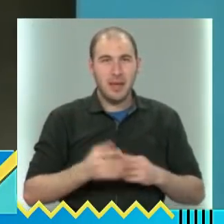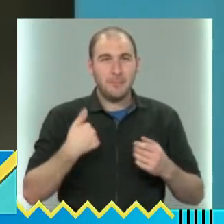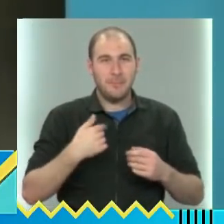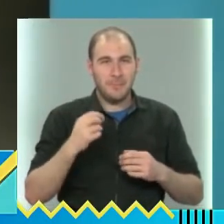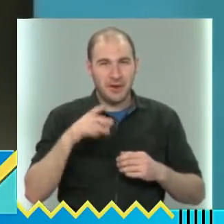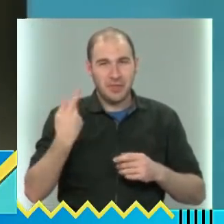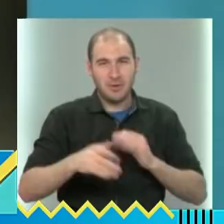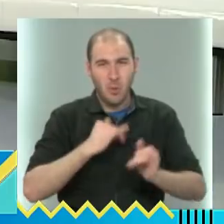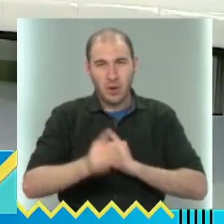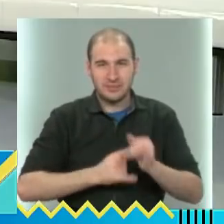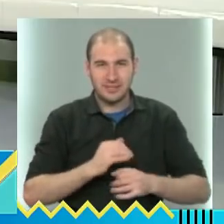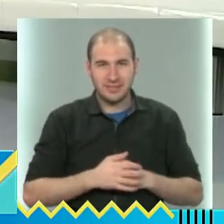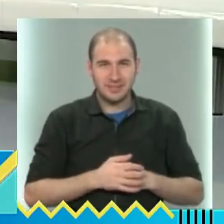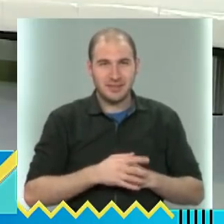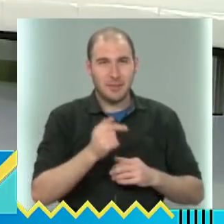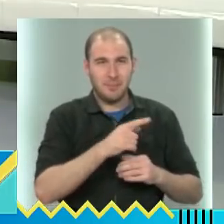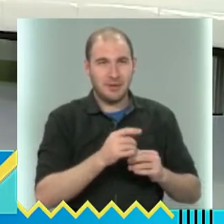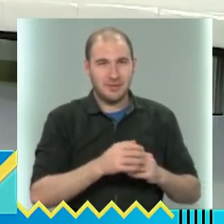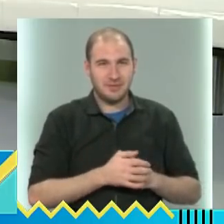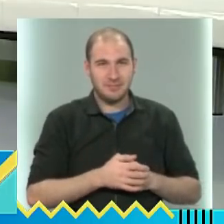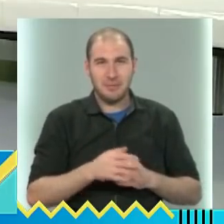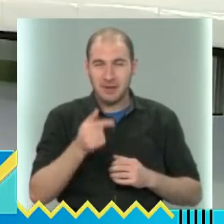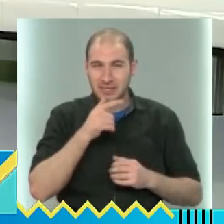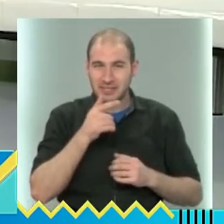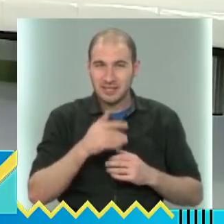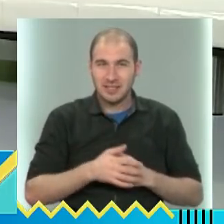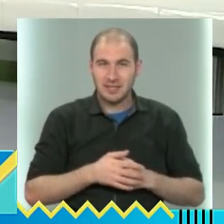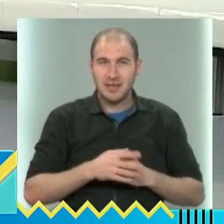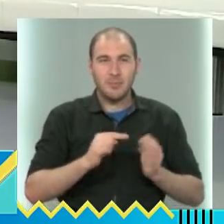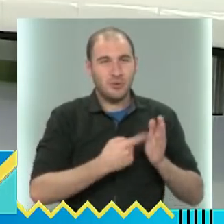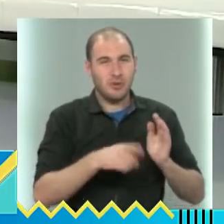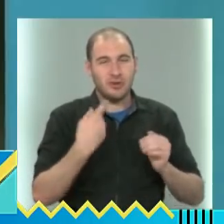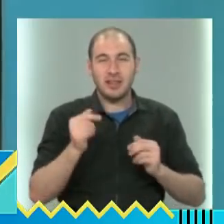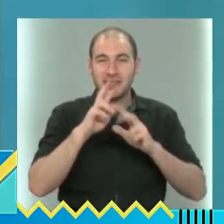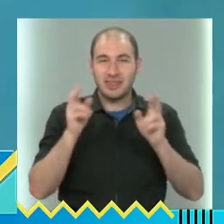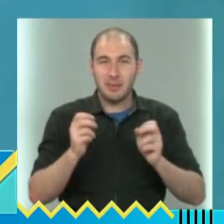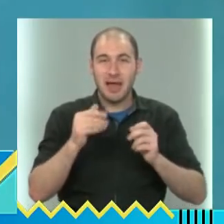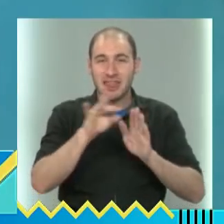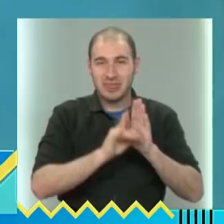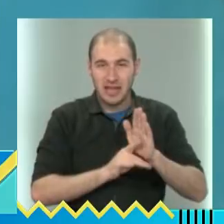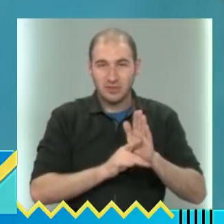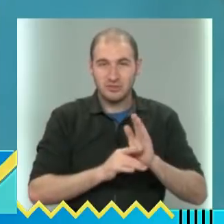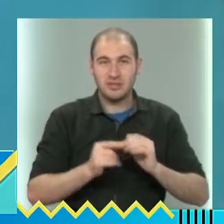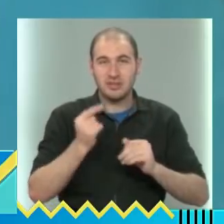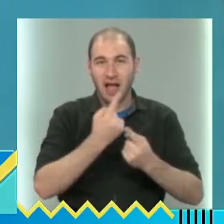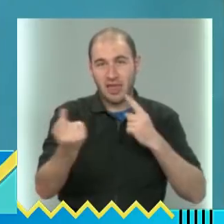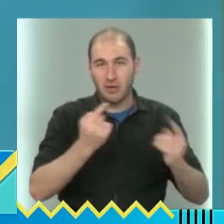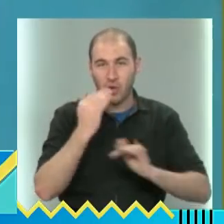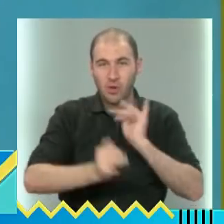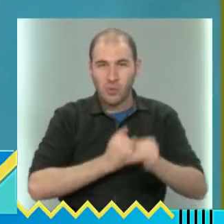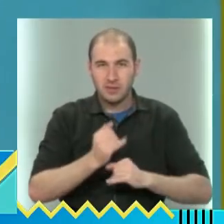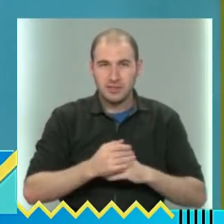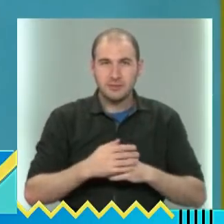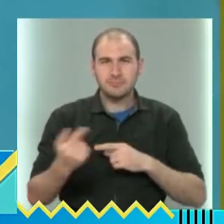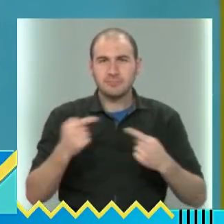que lo retomamos. No, ya lo retomamos, por supuesto. Y me parece que lo importante en cuanto a esto, en función de los datos que va diciendo cada uno, y lo que se